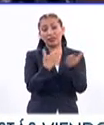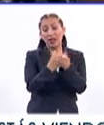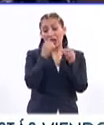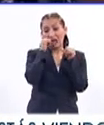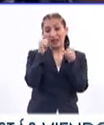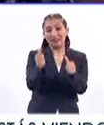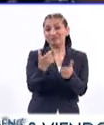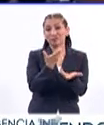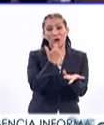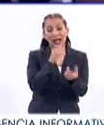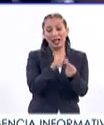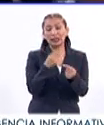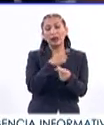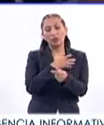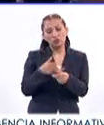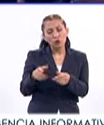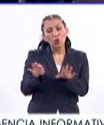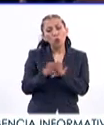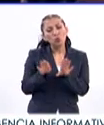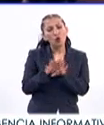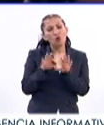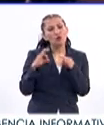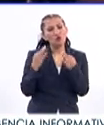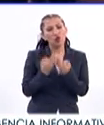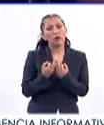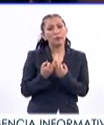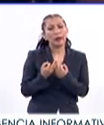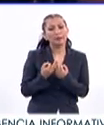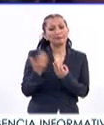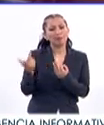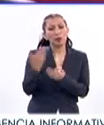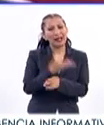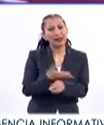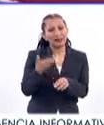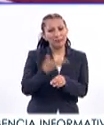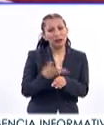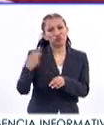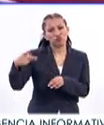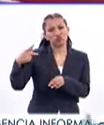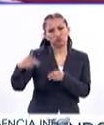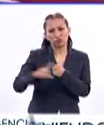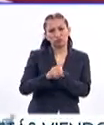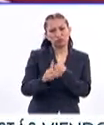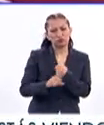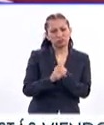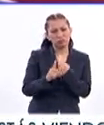incumplidas. Tenemos que buscar la manera de resolverles